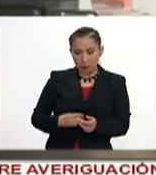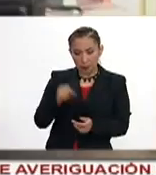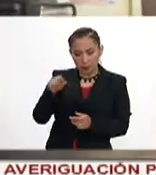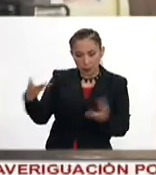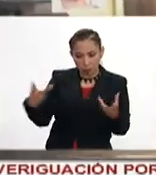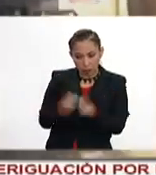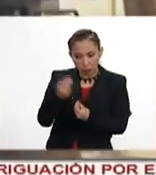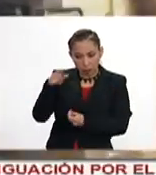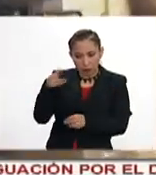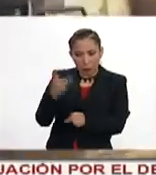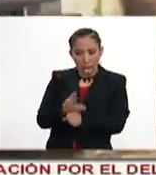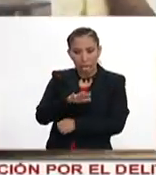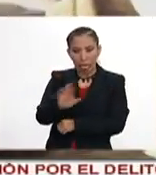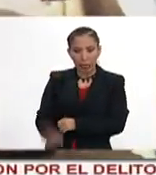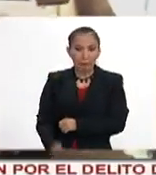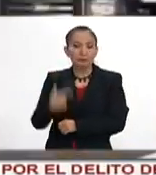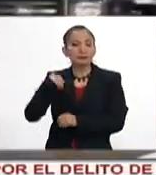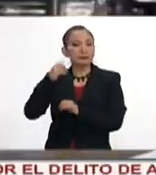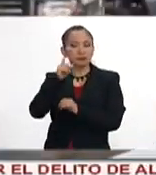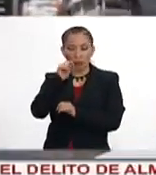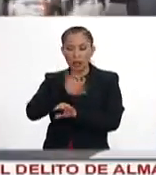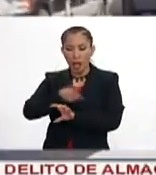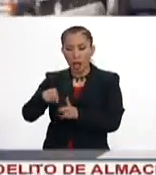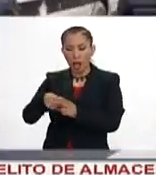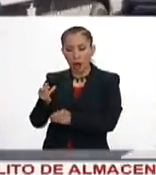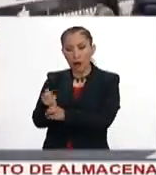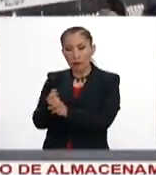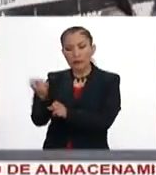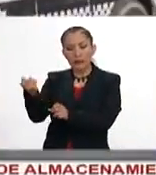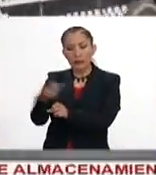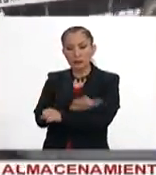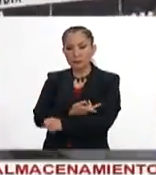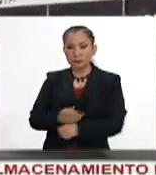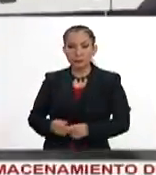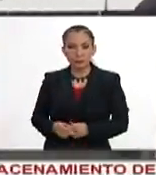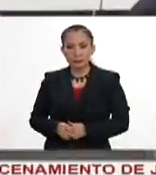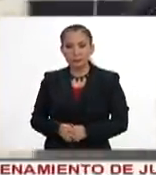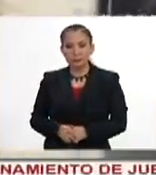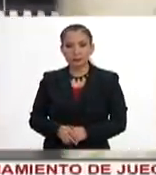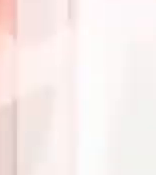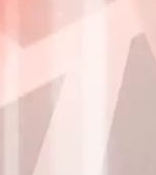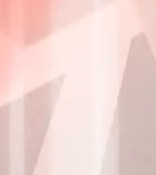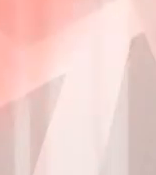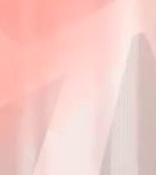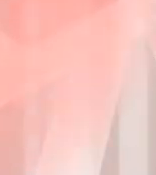Francisco Rafael Mendoza. Las autoridades ya iniciaron las investigaciones por estos homicidios.